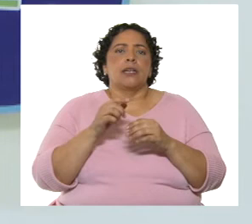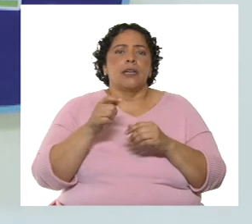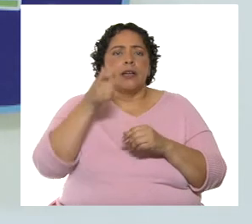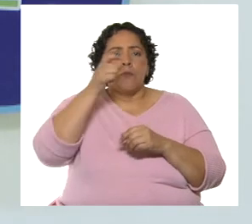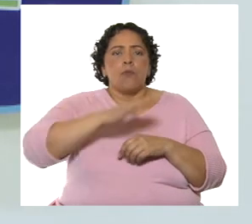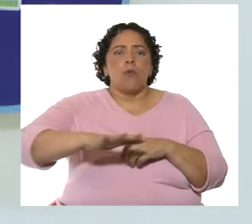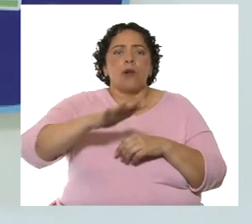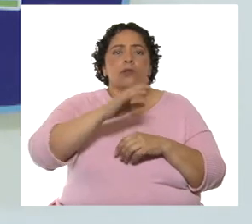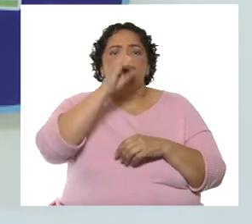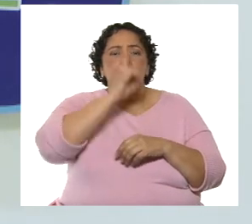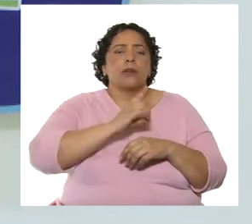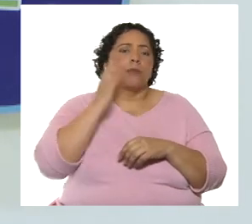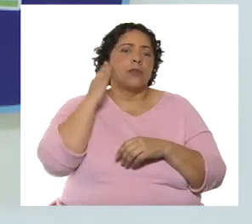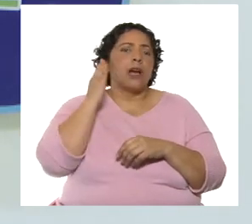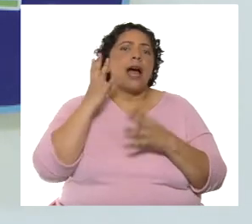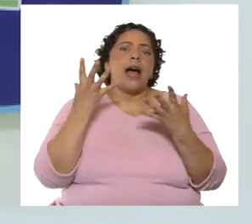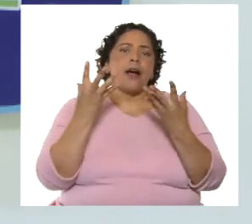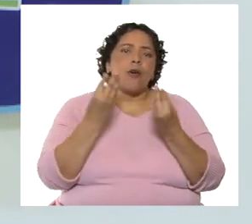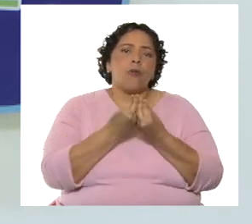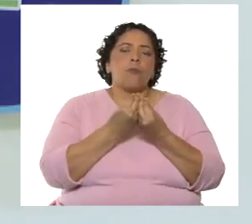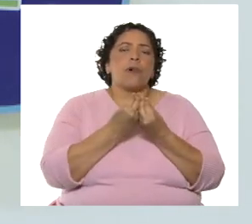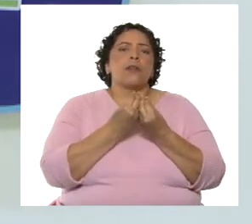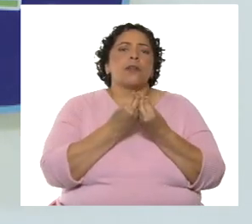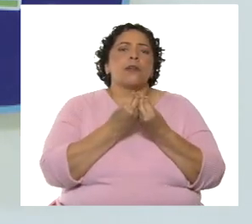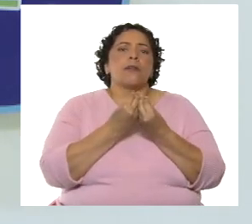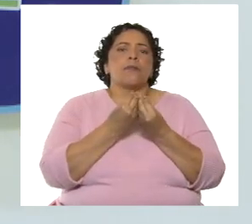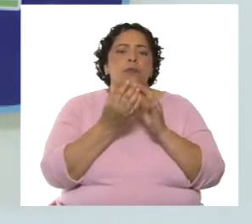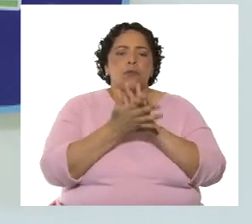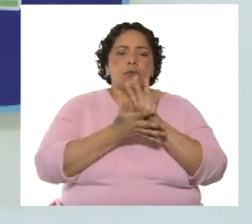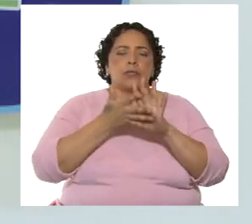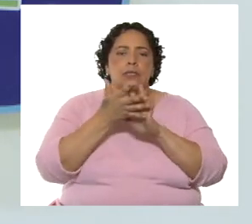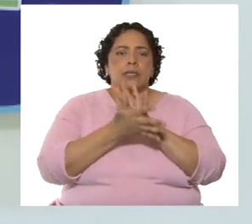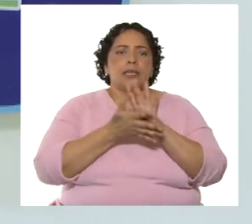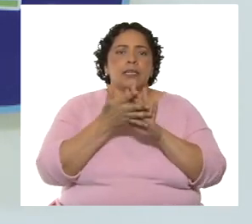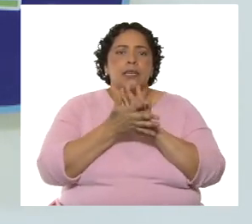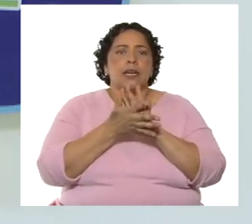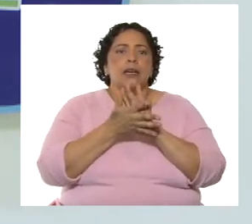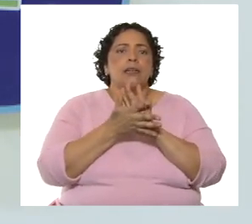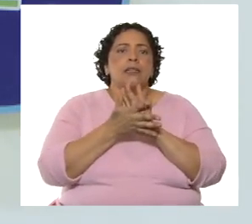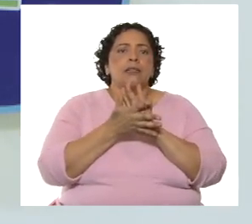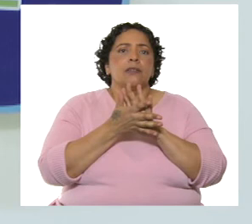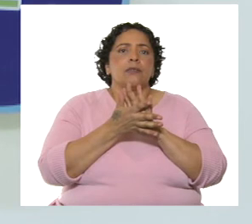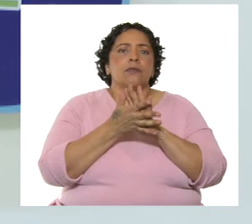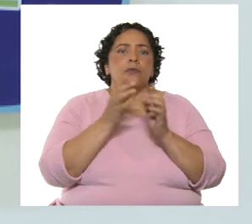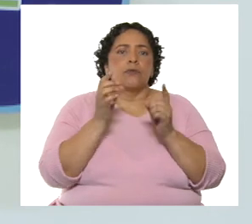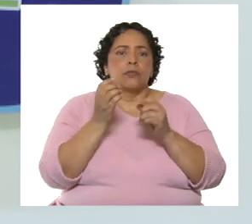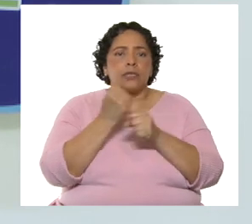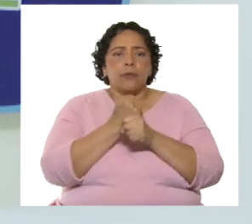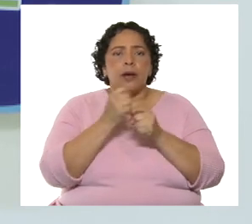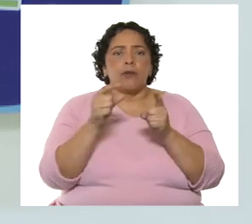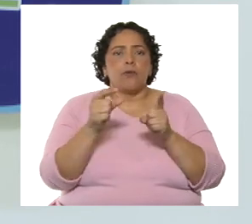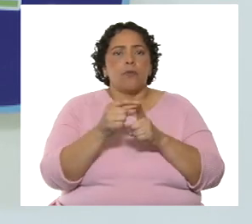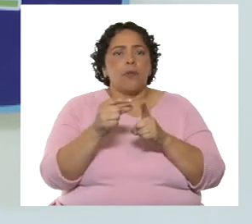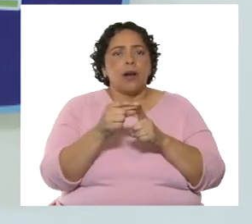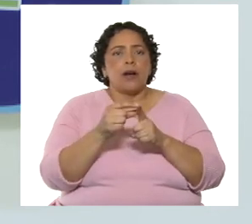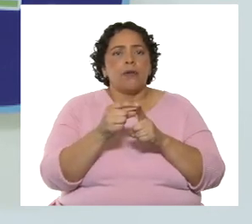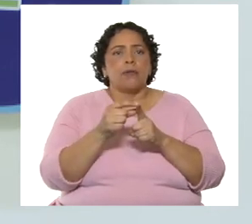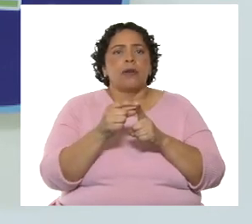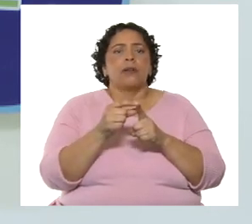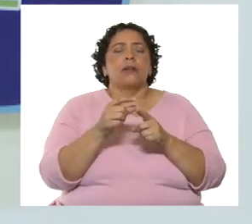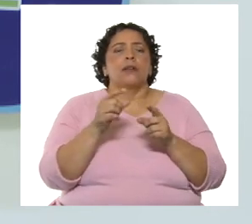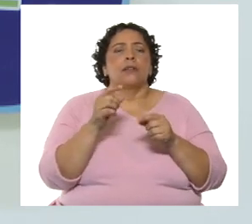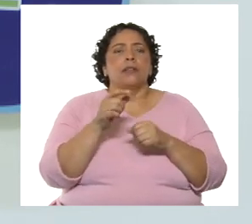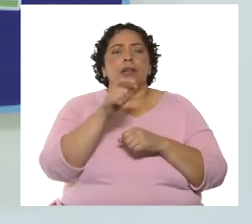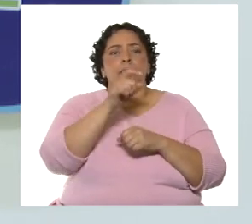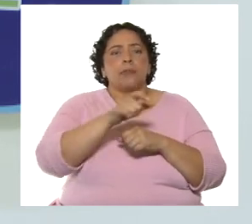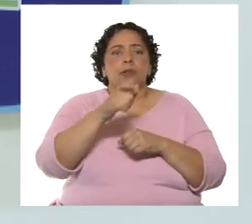con deficiencias auditivas acompañemos de esa seña cuando estamos trabajando una palabra determinada. la